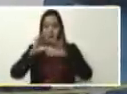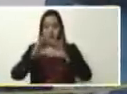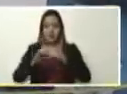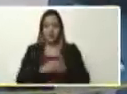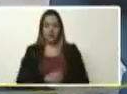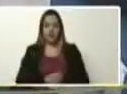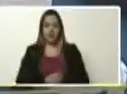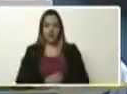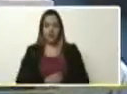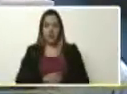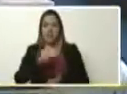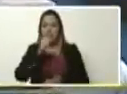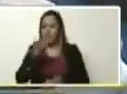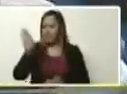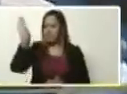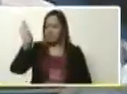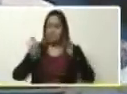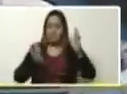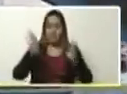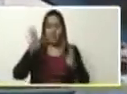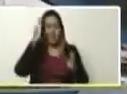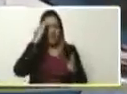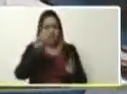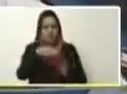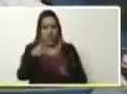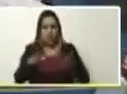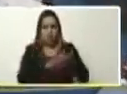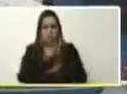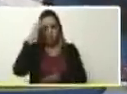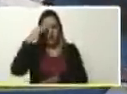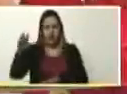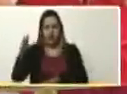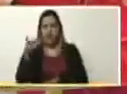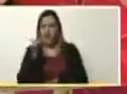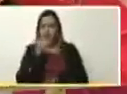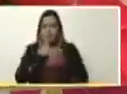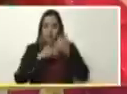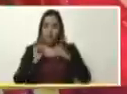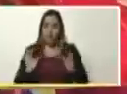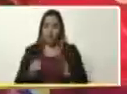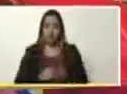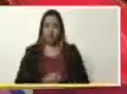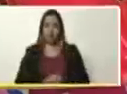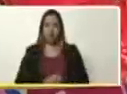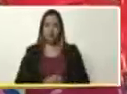Por aquí levanten la mano los que no están informados de México. Estamos fallando.